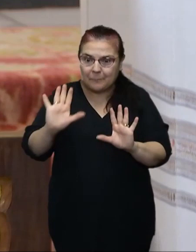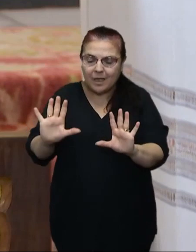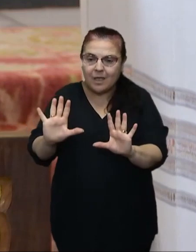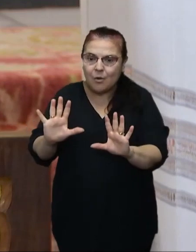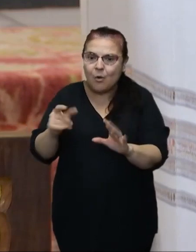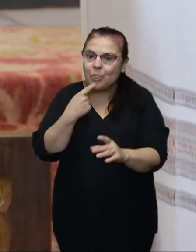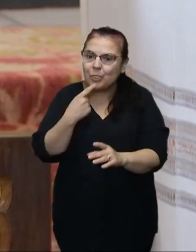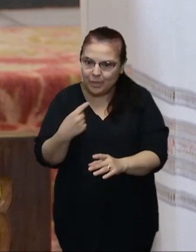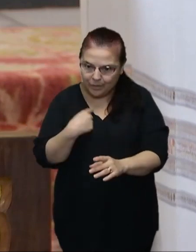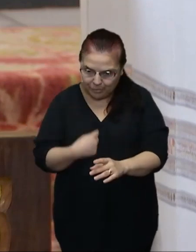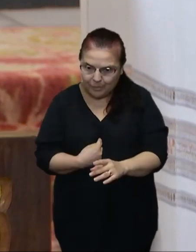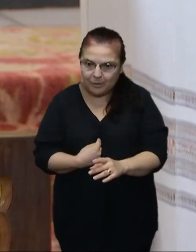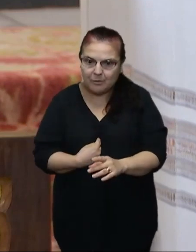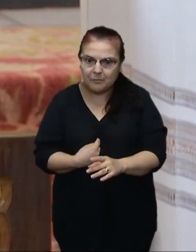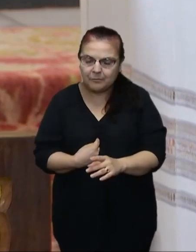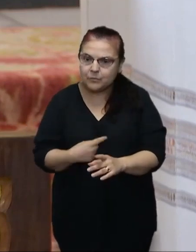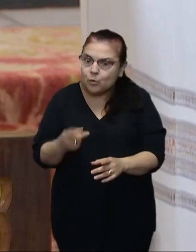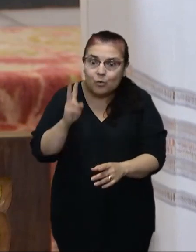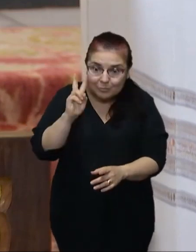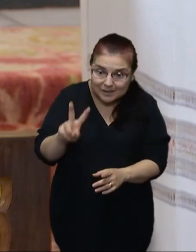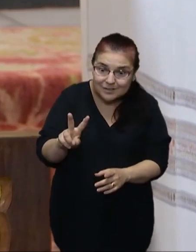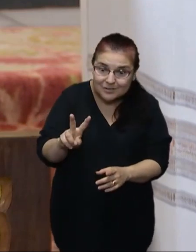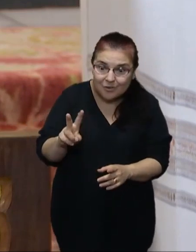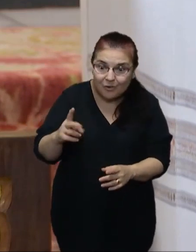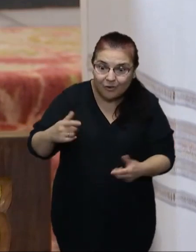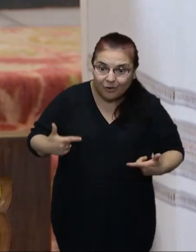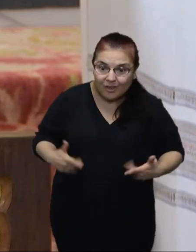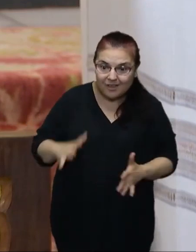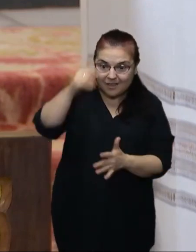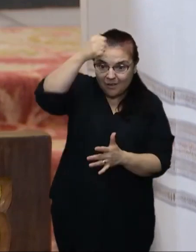Entonces me dijo, ¿has visto, hijo de hombre?